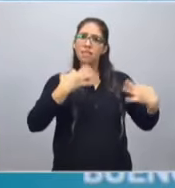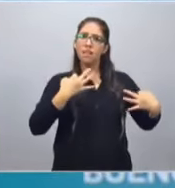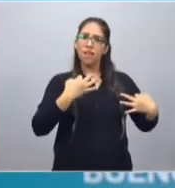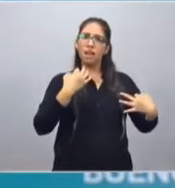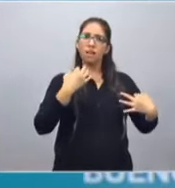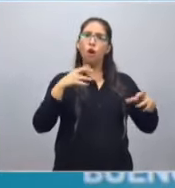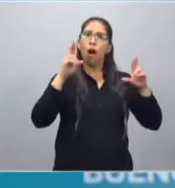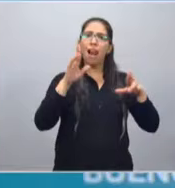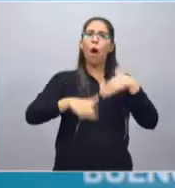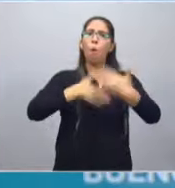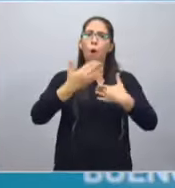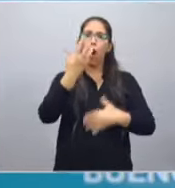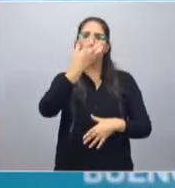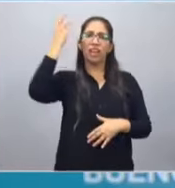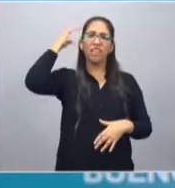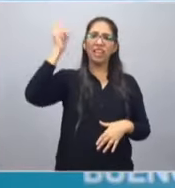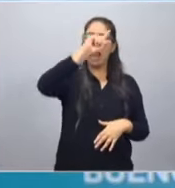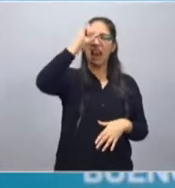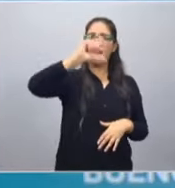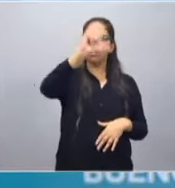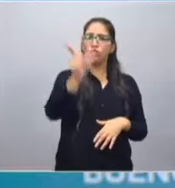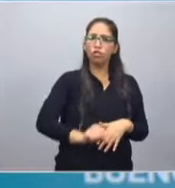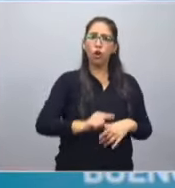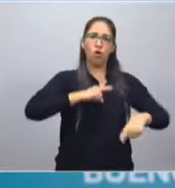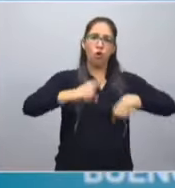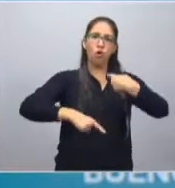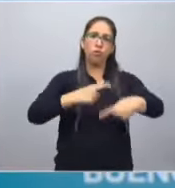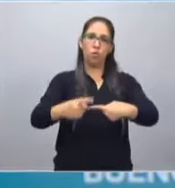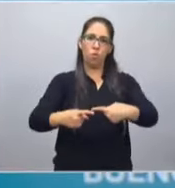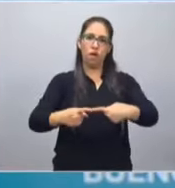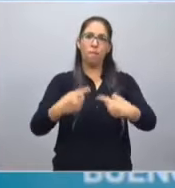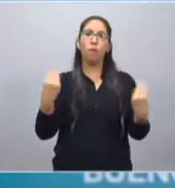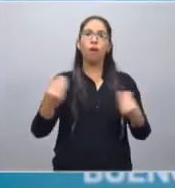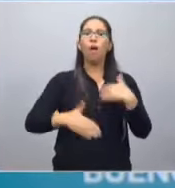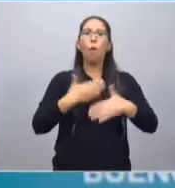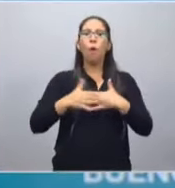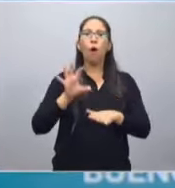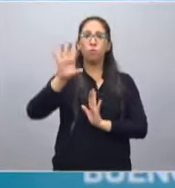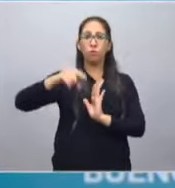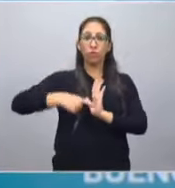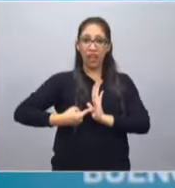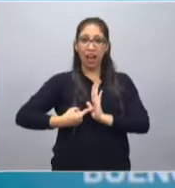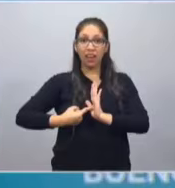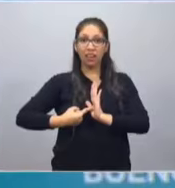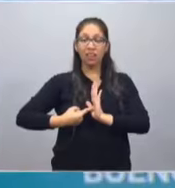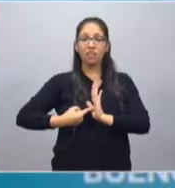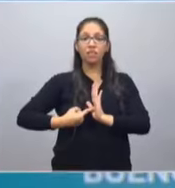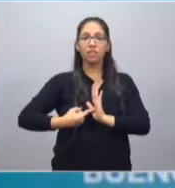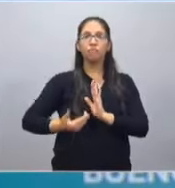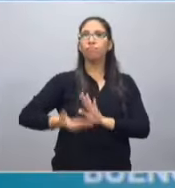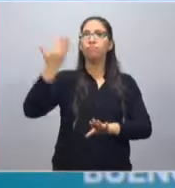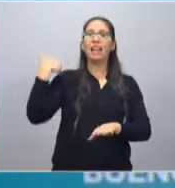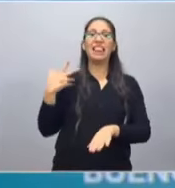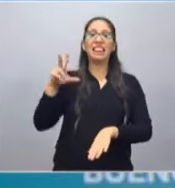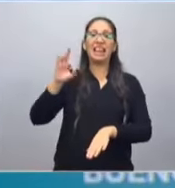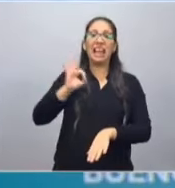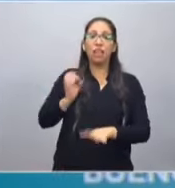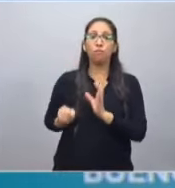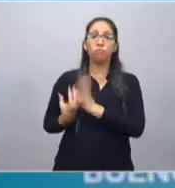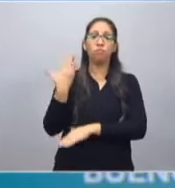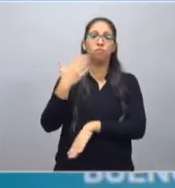sita a nivel nacional porque finalmente los juegos buenes creados hace más de 30 años por el